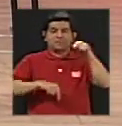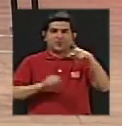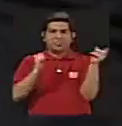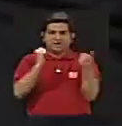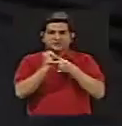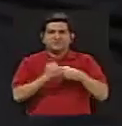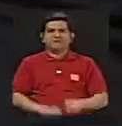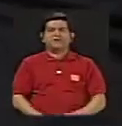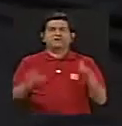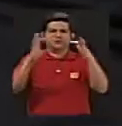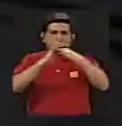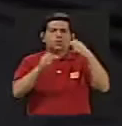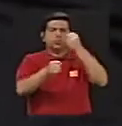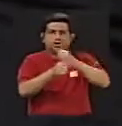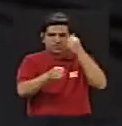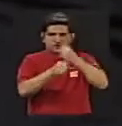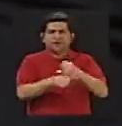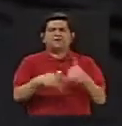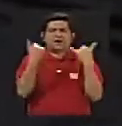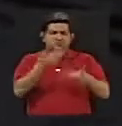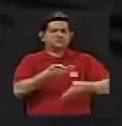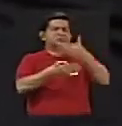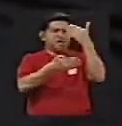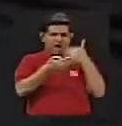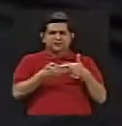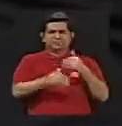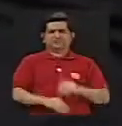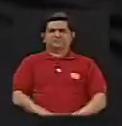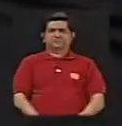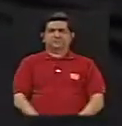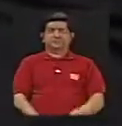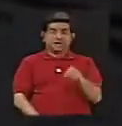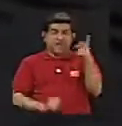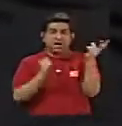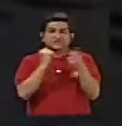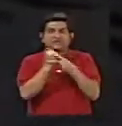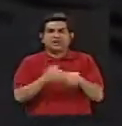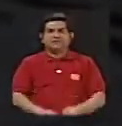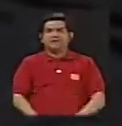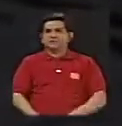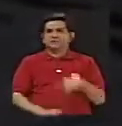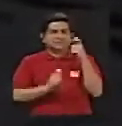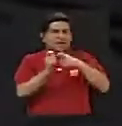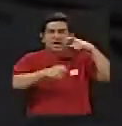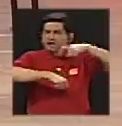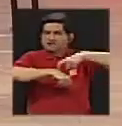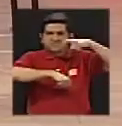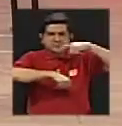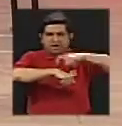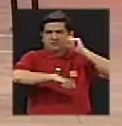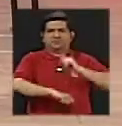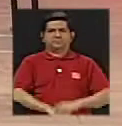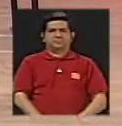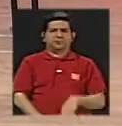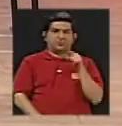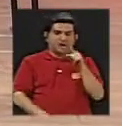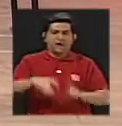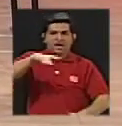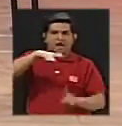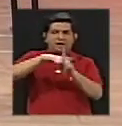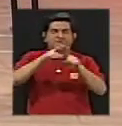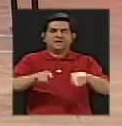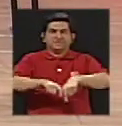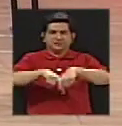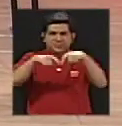actuaron conjuntamente, uh-huh, y ya lo han venido haciendo, uh-huh, y esta vez fue súper oportuno, uh-huh, realmente la salida del